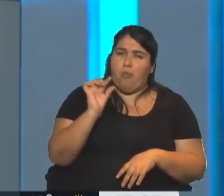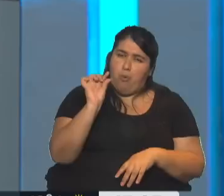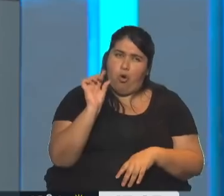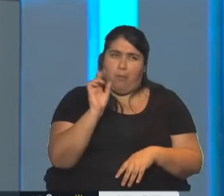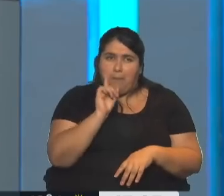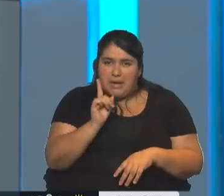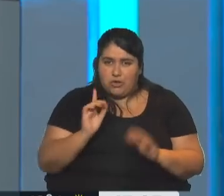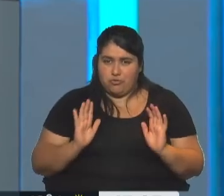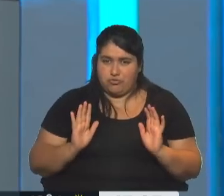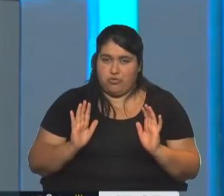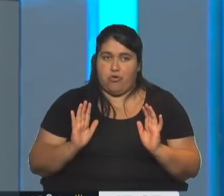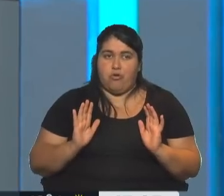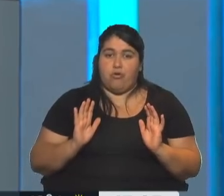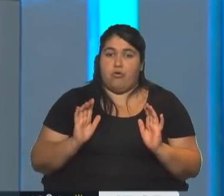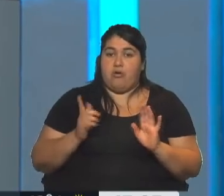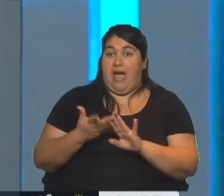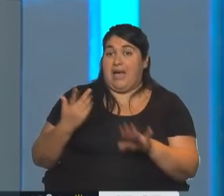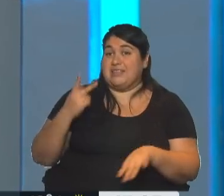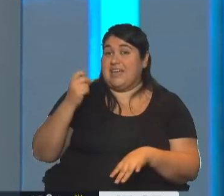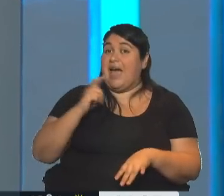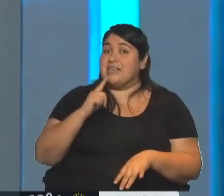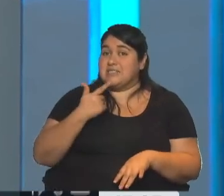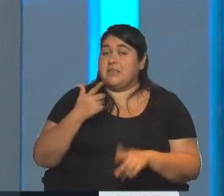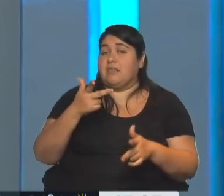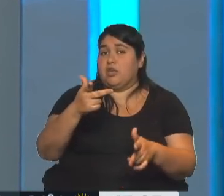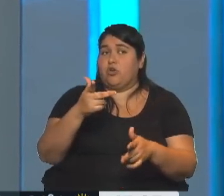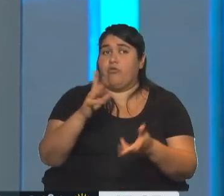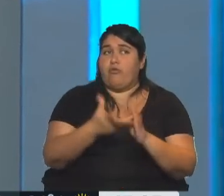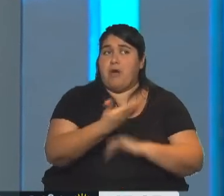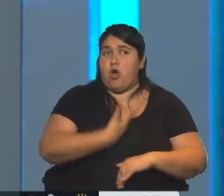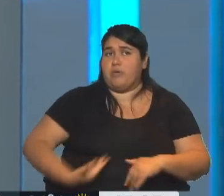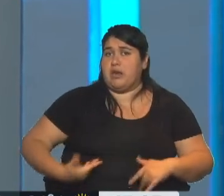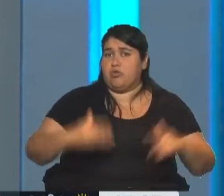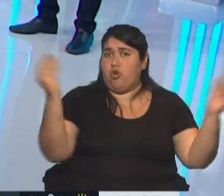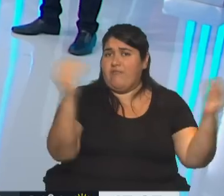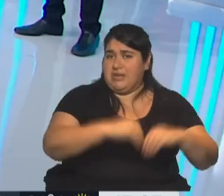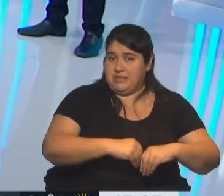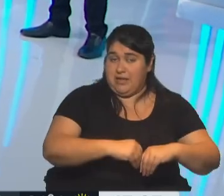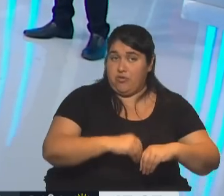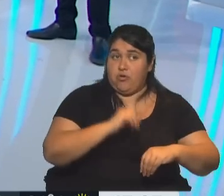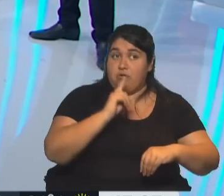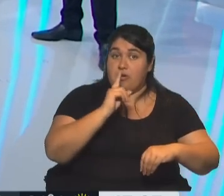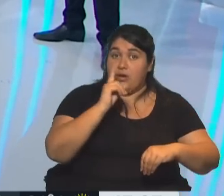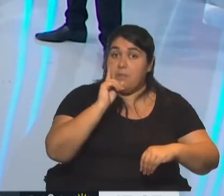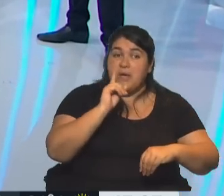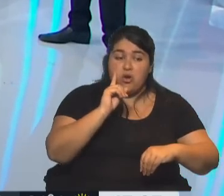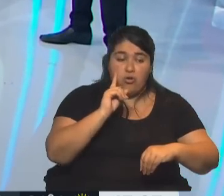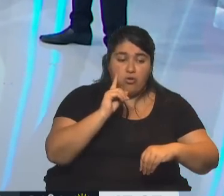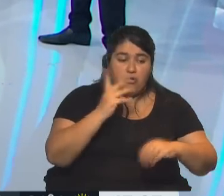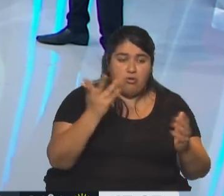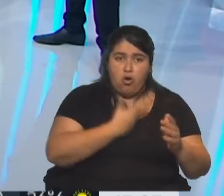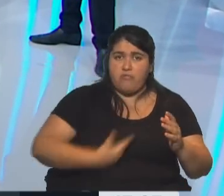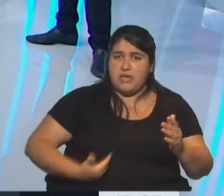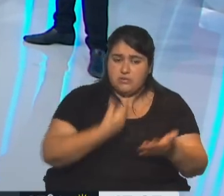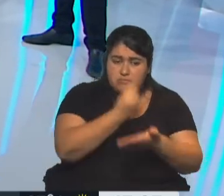instalada de que de gobierno fracasado, lo que dijo Kast. Hay una idea de gobierno terminado y al gobierno le quedan 3 años. Tal cual. No le quedan 2 meses, 6